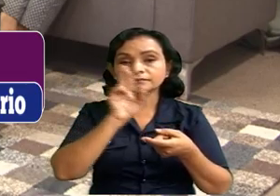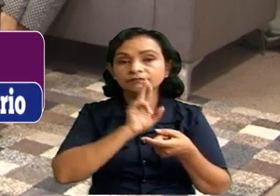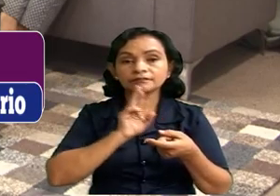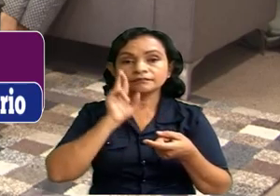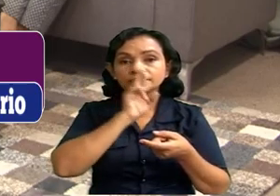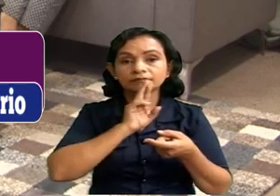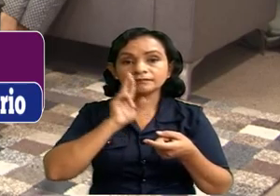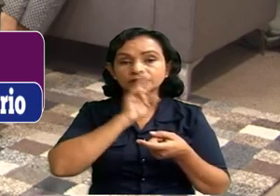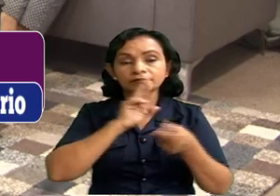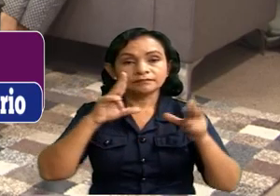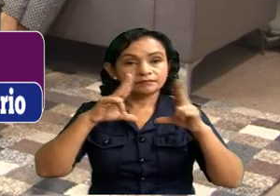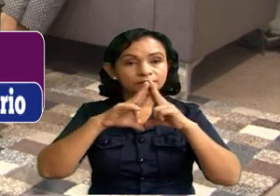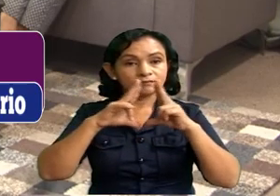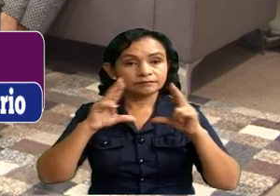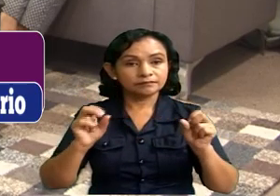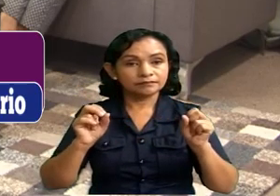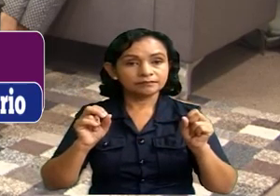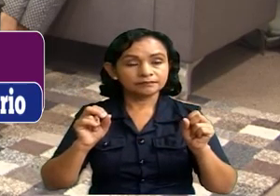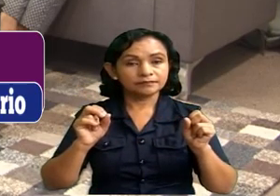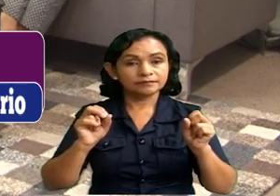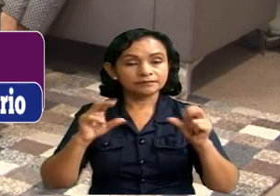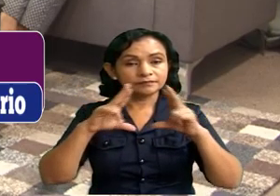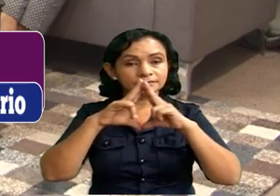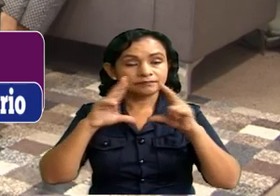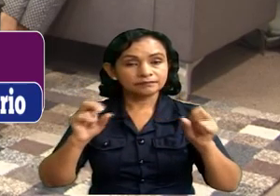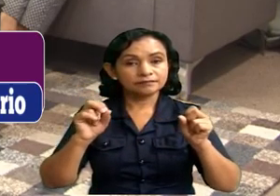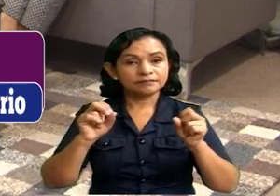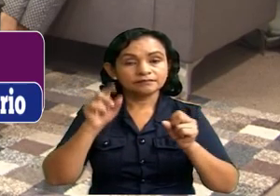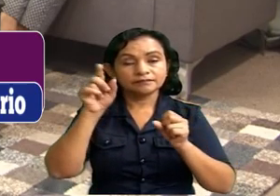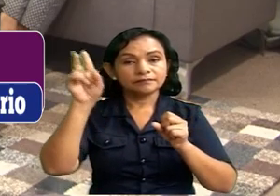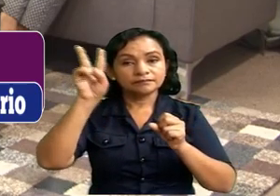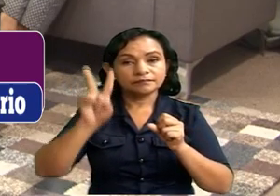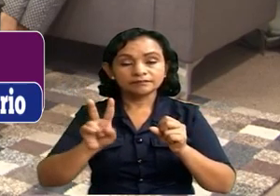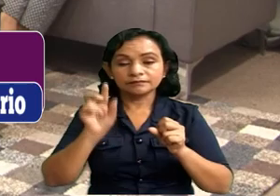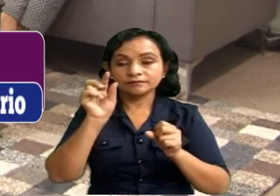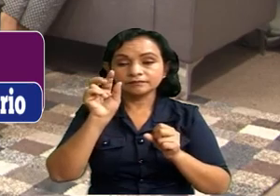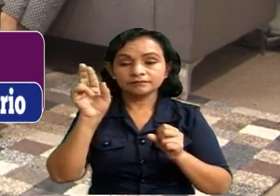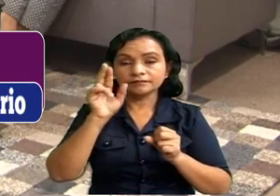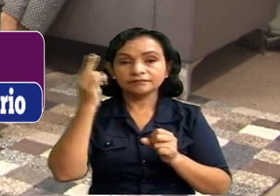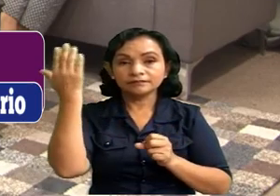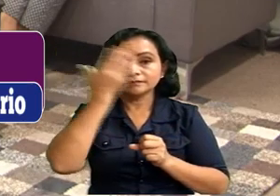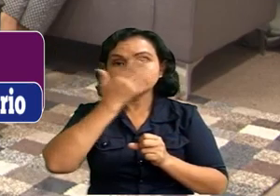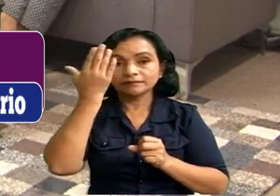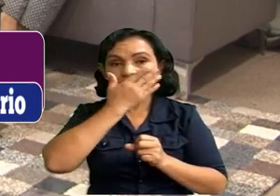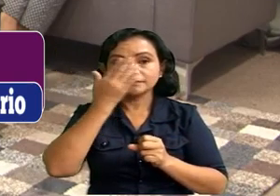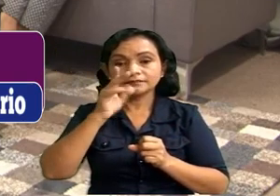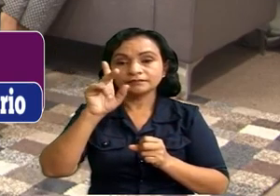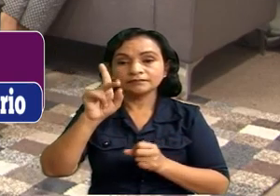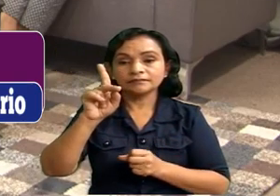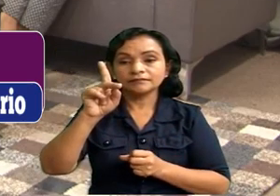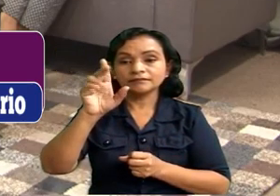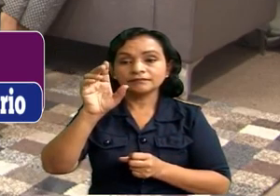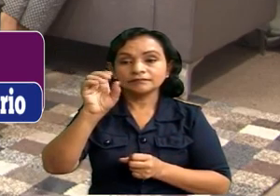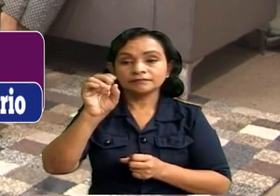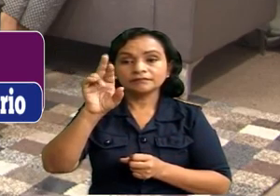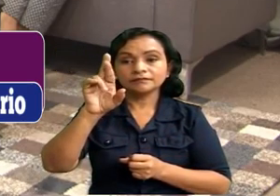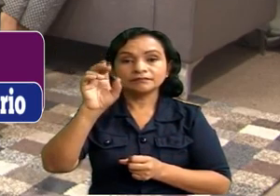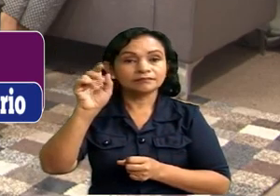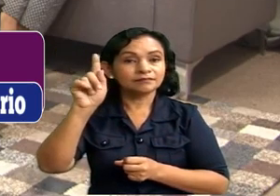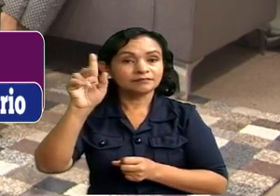la dieta permanente, la dieta básica. En Venezuela son los frijoles negros, le dicen poroto. Entonces, nosotros